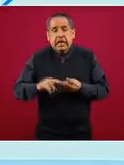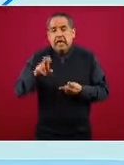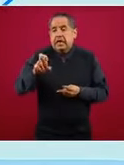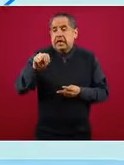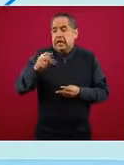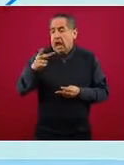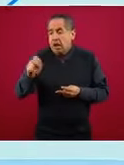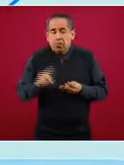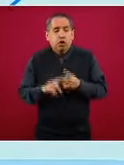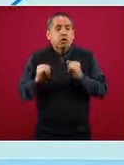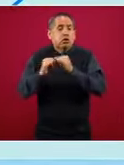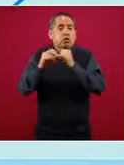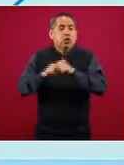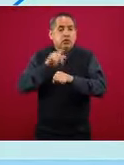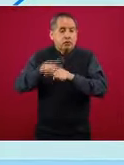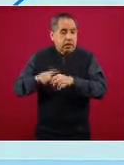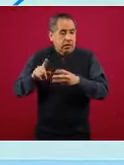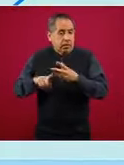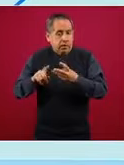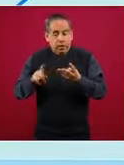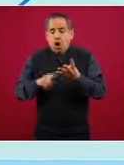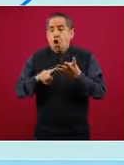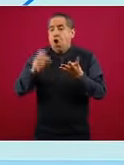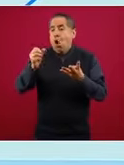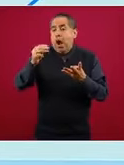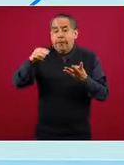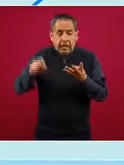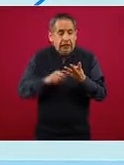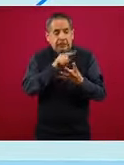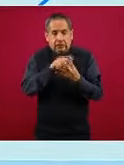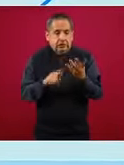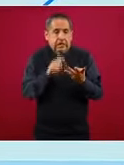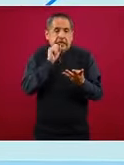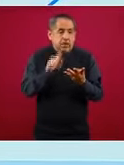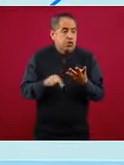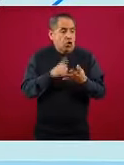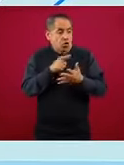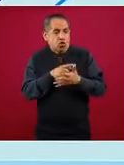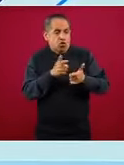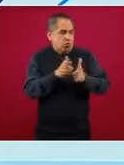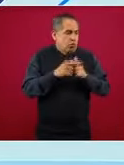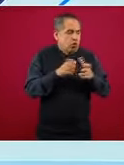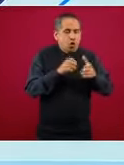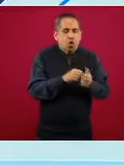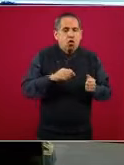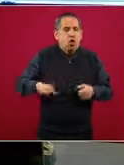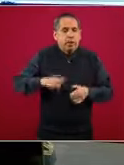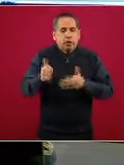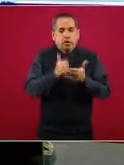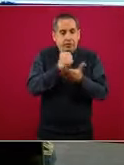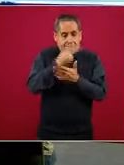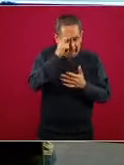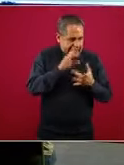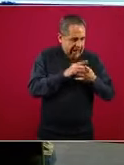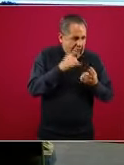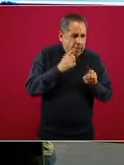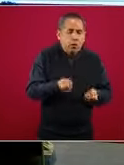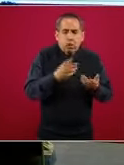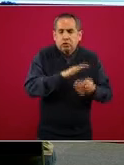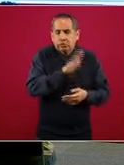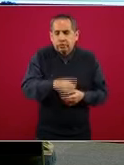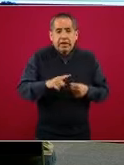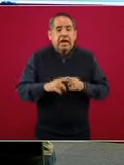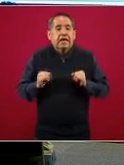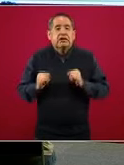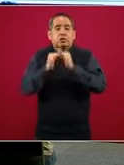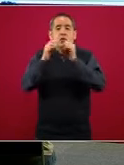Nacional de Salud Pública, con la Organización Mundial de la Salud y también en otro grupo de trabajo con el Gobierno de la Ciudad de México, los